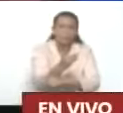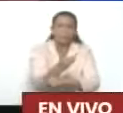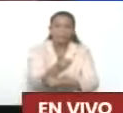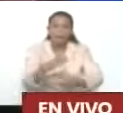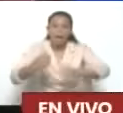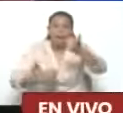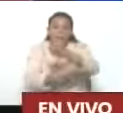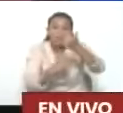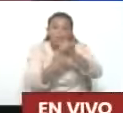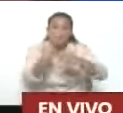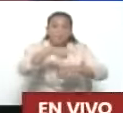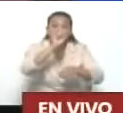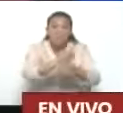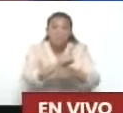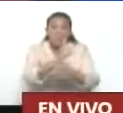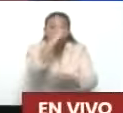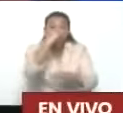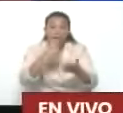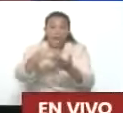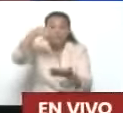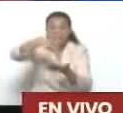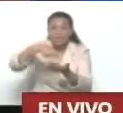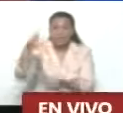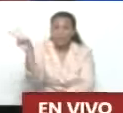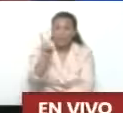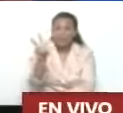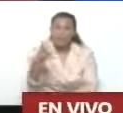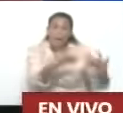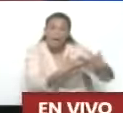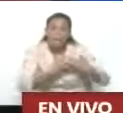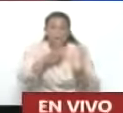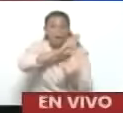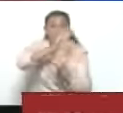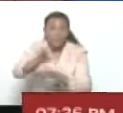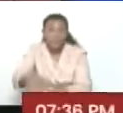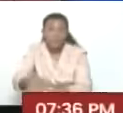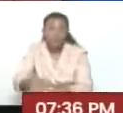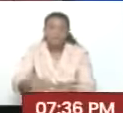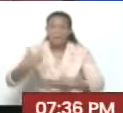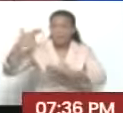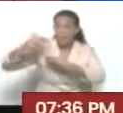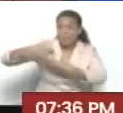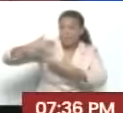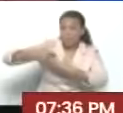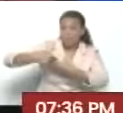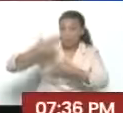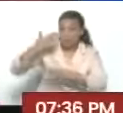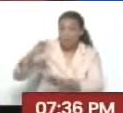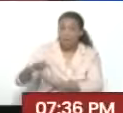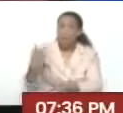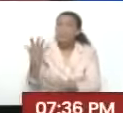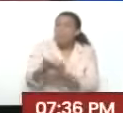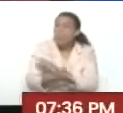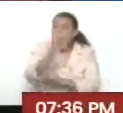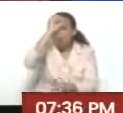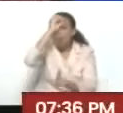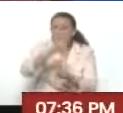apoyada. Primera dictadura y golpe de Estado apoyado por Estados Unidos, por las petroleras. ¿Cuál fue el